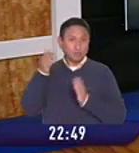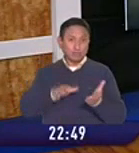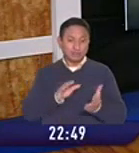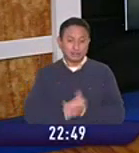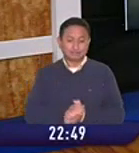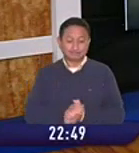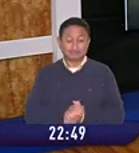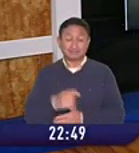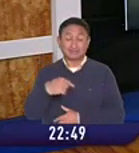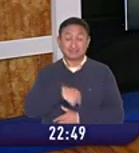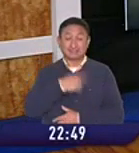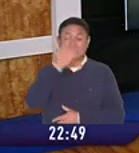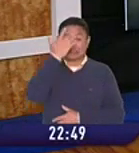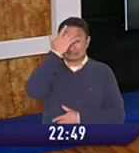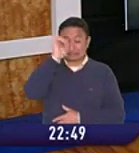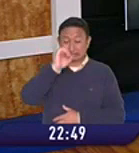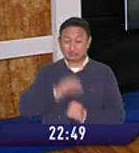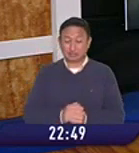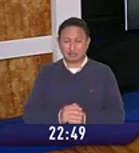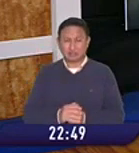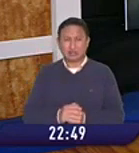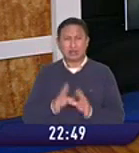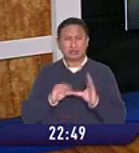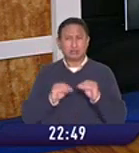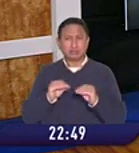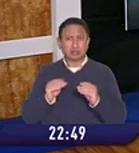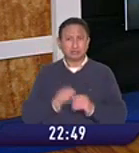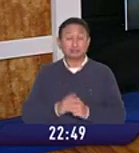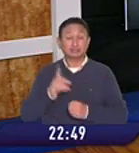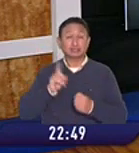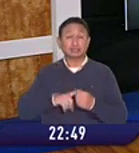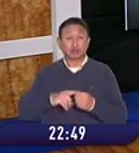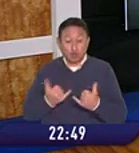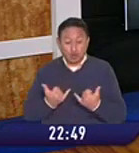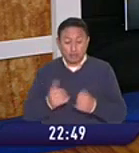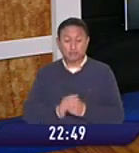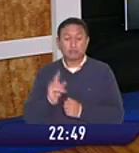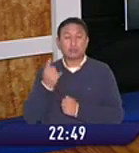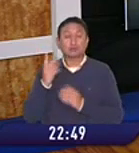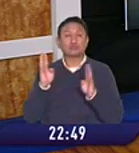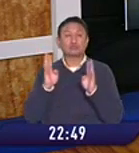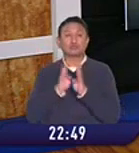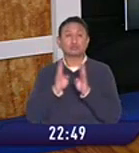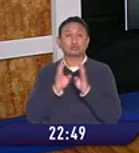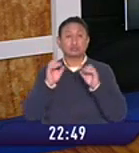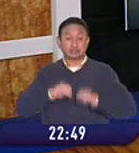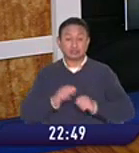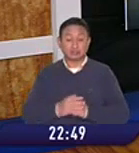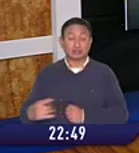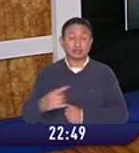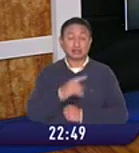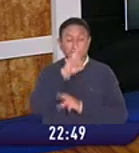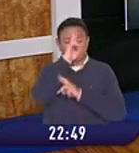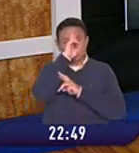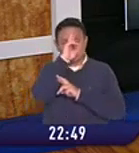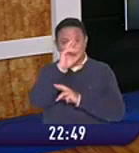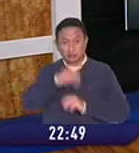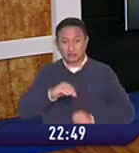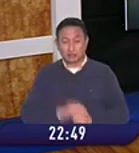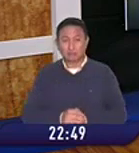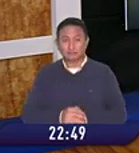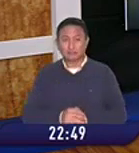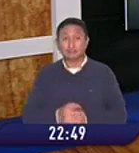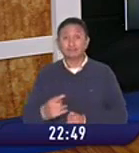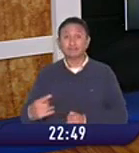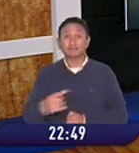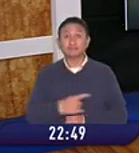dura realidad de la que se habla muy poco. Por ello, en Quito se desarrolló el primer encuentro Huellas de Honor, retornar con